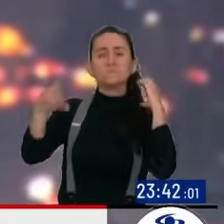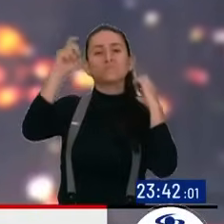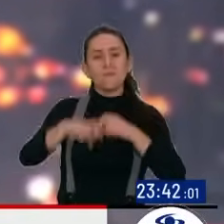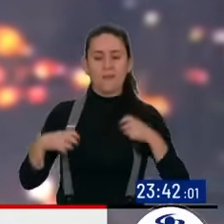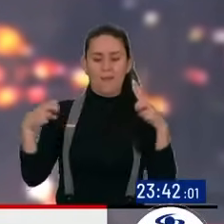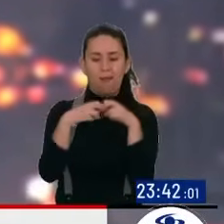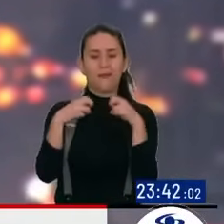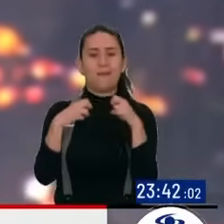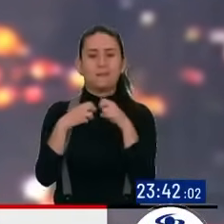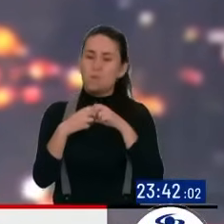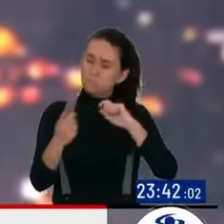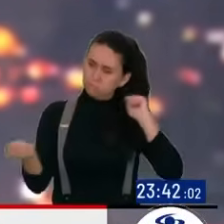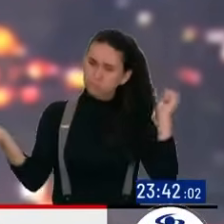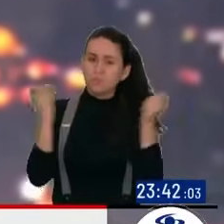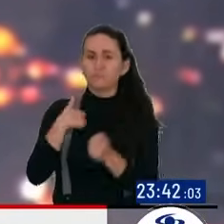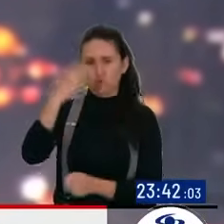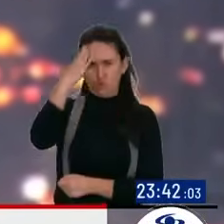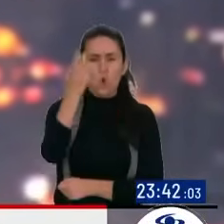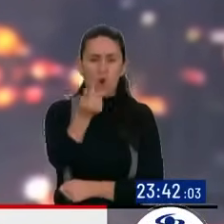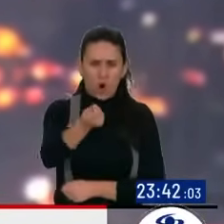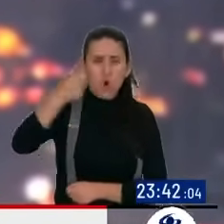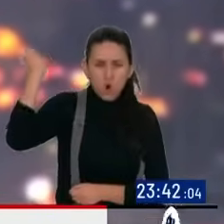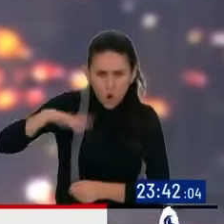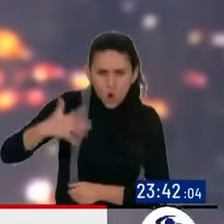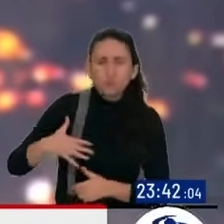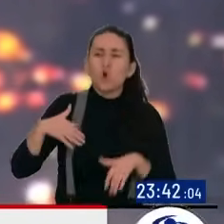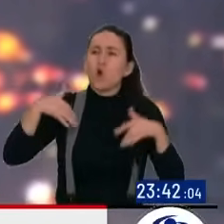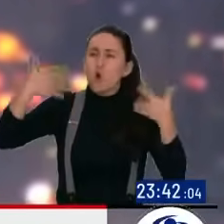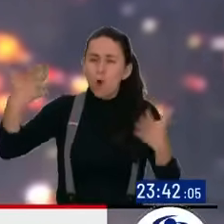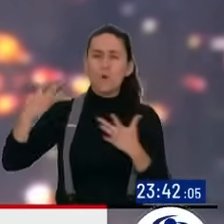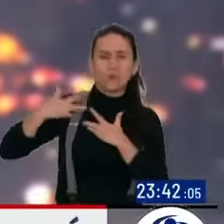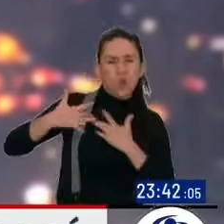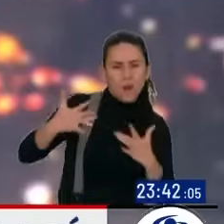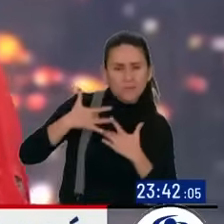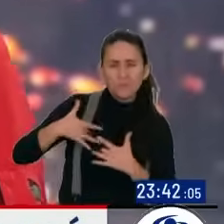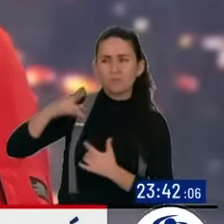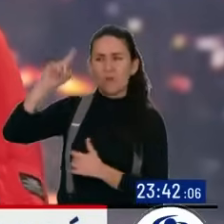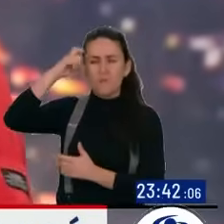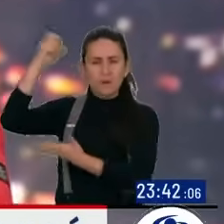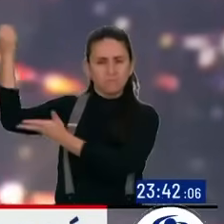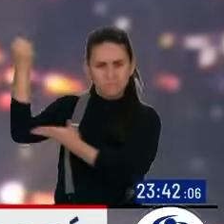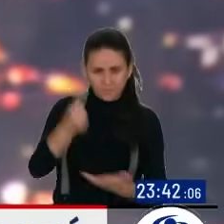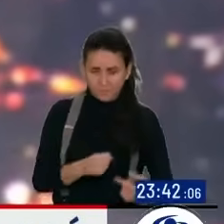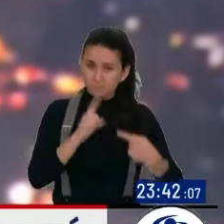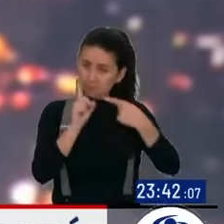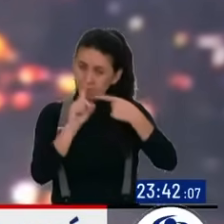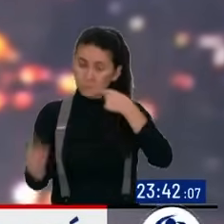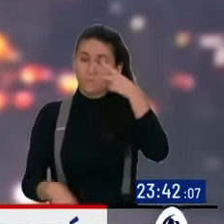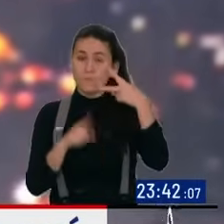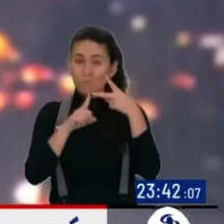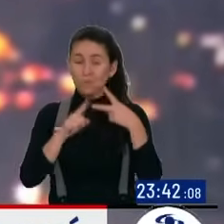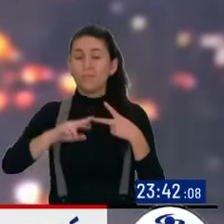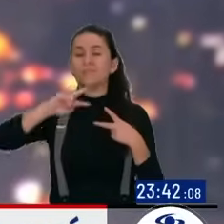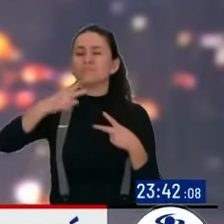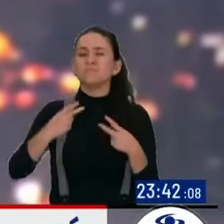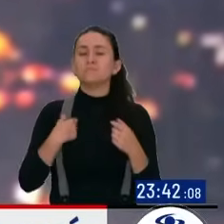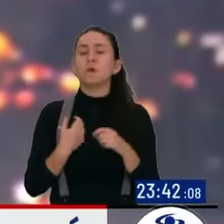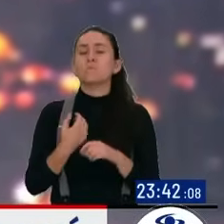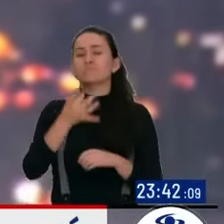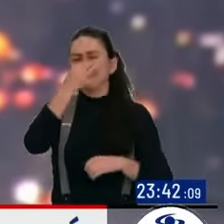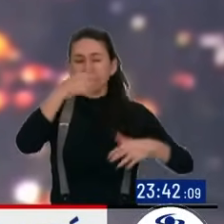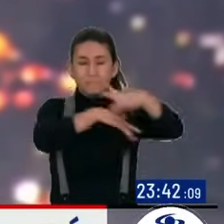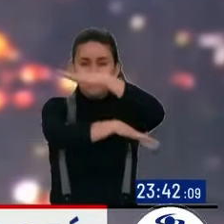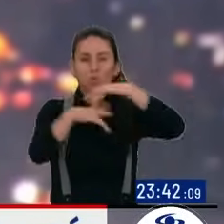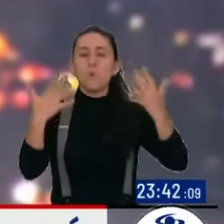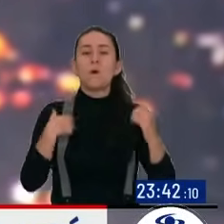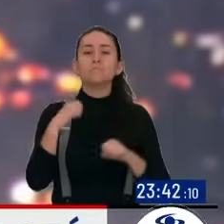avanzando en eso, eso tiene un costo, vamos a buscar que la nación les dé más plata para poder seguir avanzando. La segunda fuente importante de emisiones son los